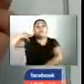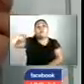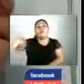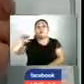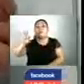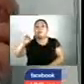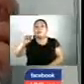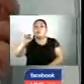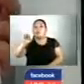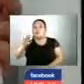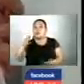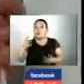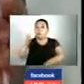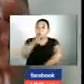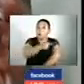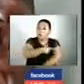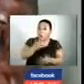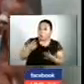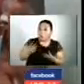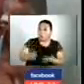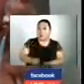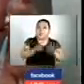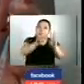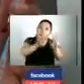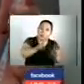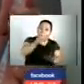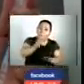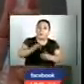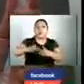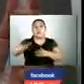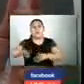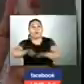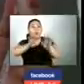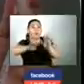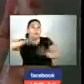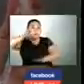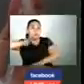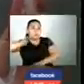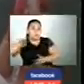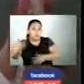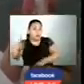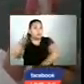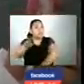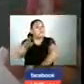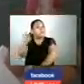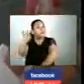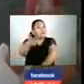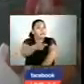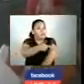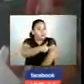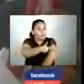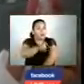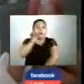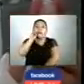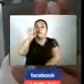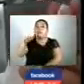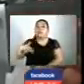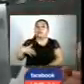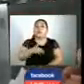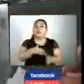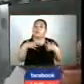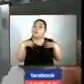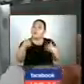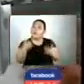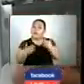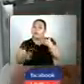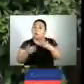con un intervalo de espera de entre 6 a 9 meses después de haberse aplicado las primeras dos dosis. El ministro de Salud también se